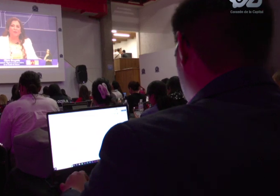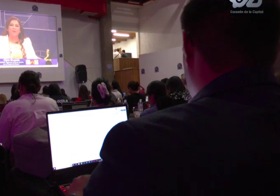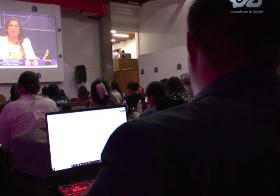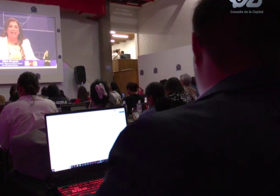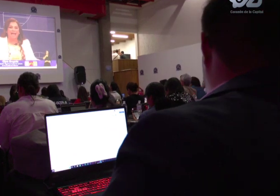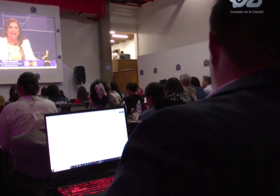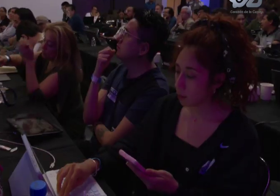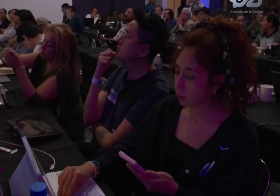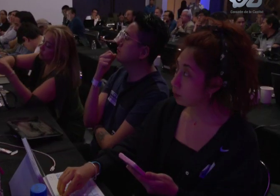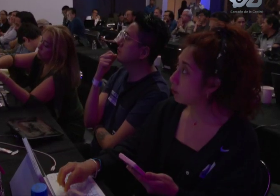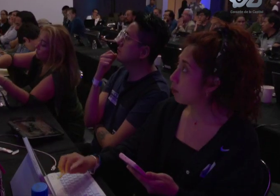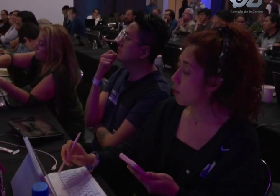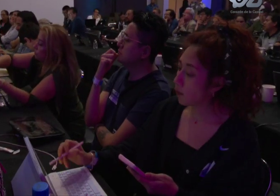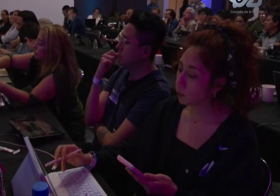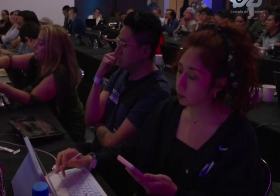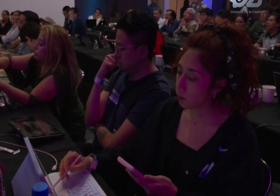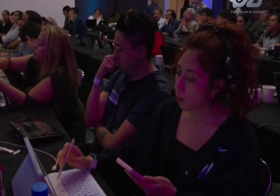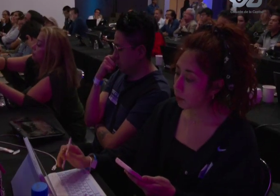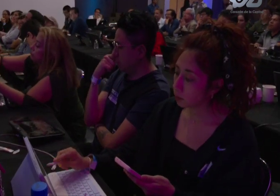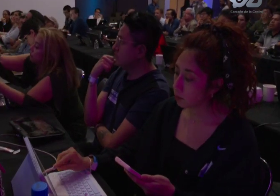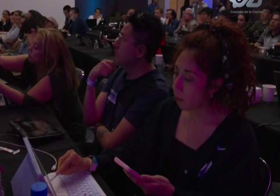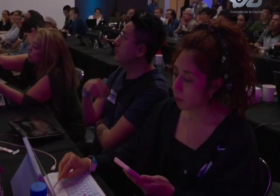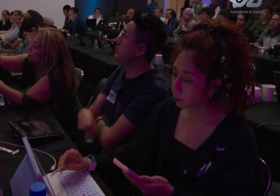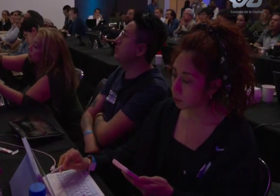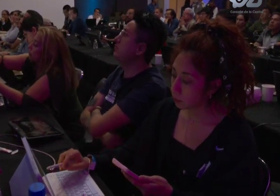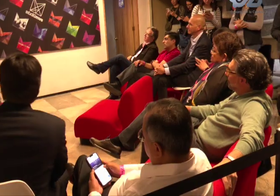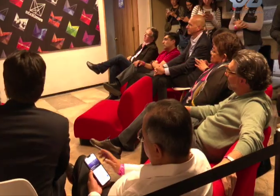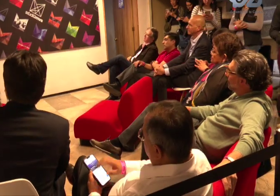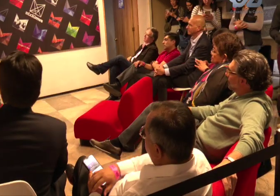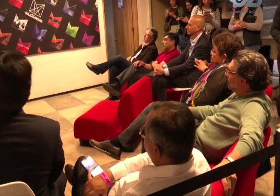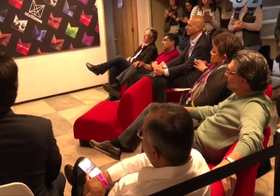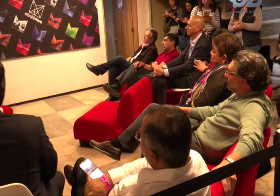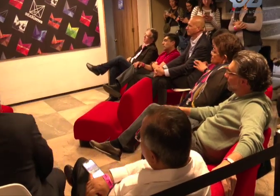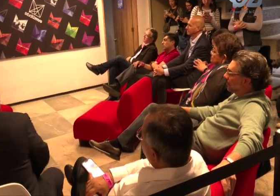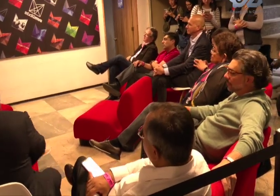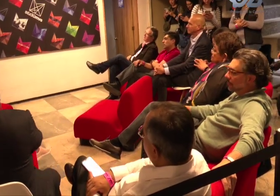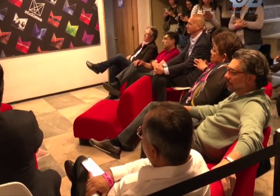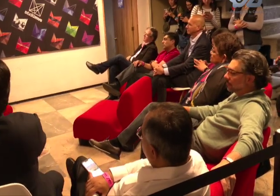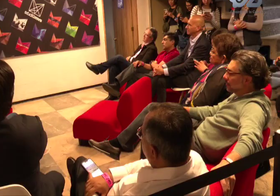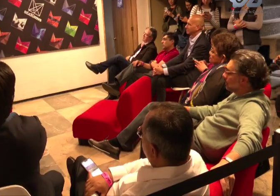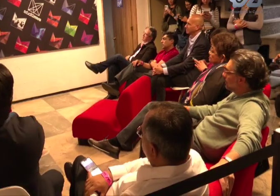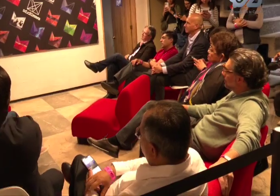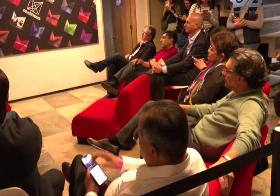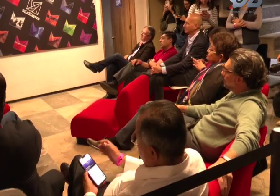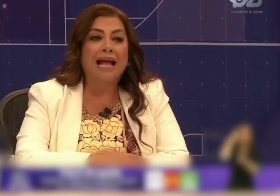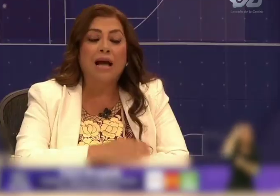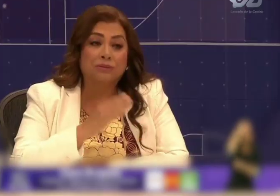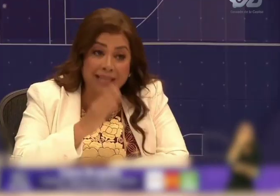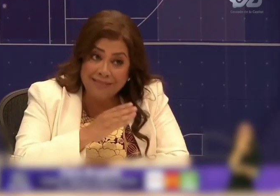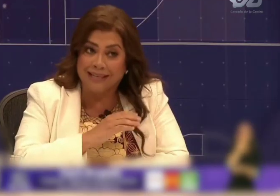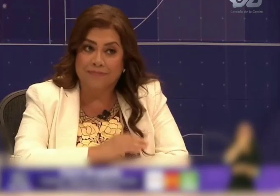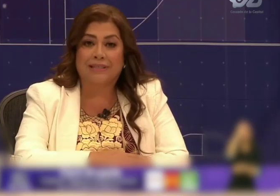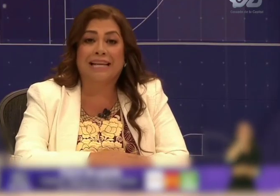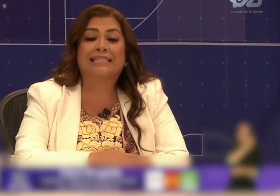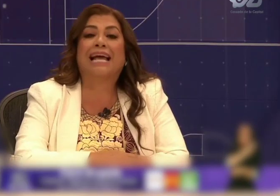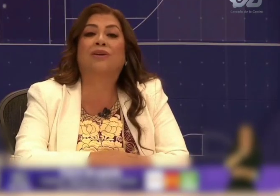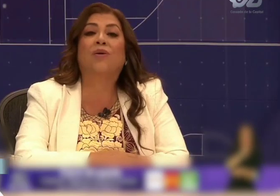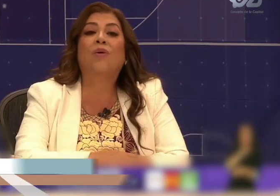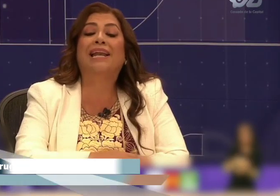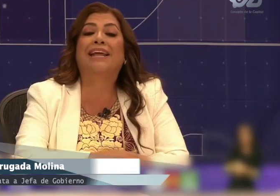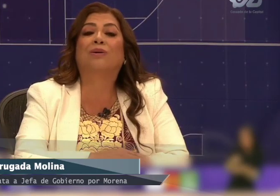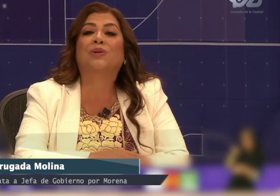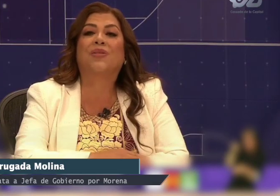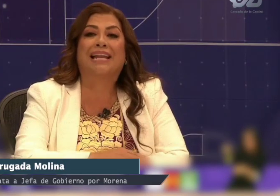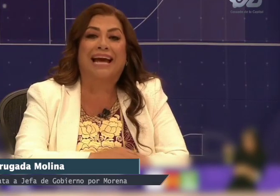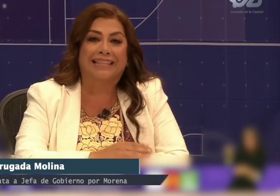primer debate chilango. Sin embargo, también hubo tiempo para tirar uno que otro gancho al hígado. A ustedes se les